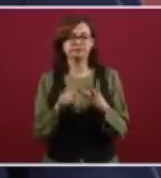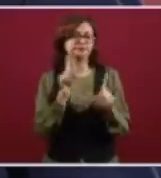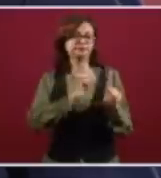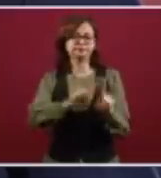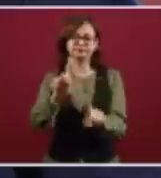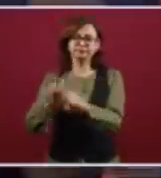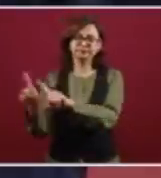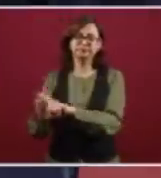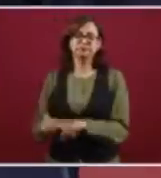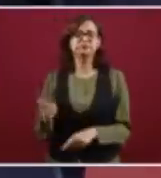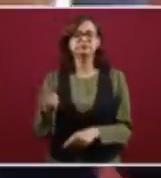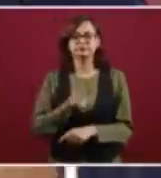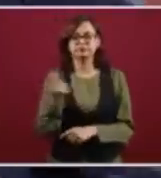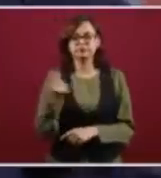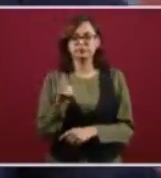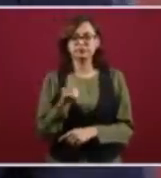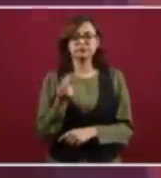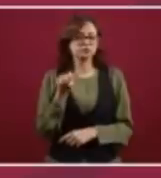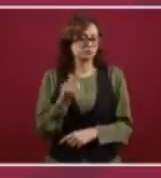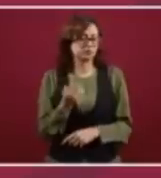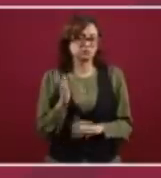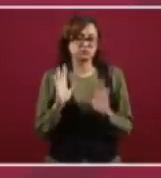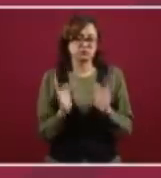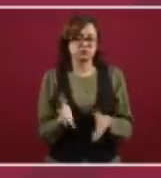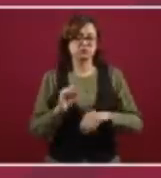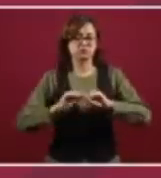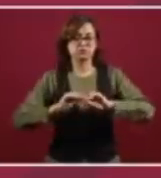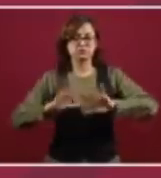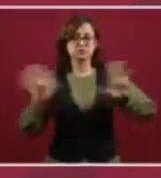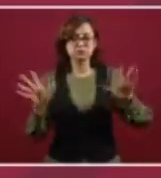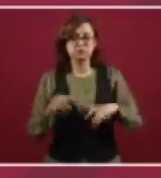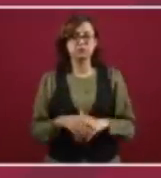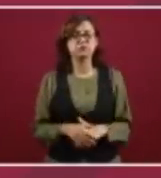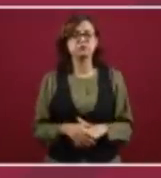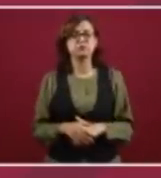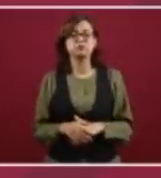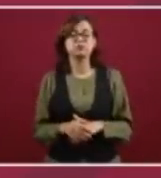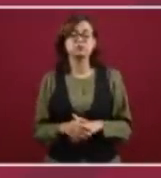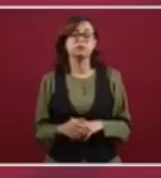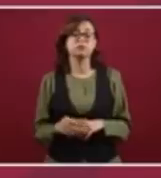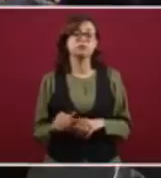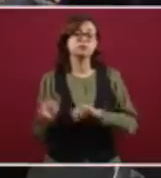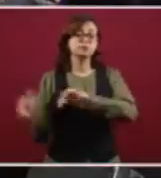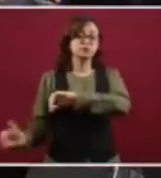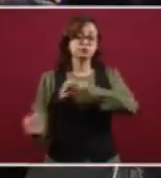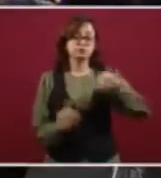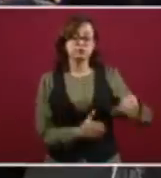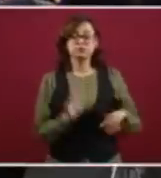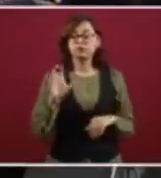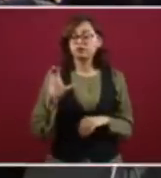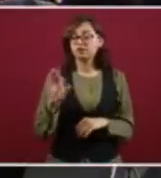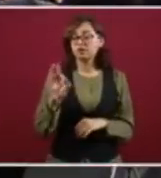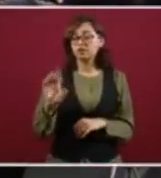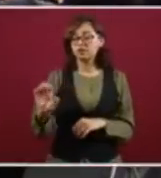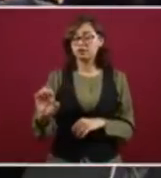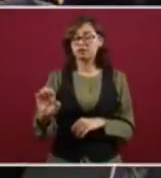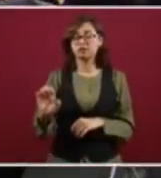nuestro país. Eso está muy claro. En el caso de la Comisión Federal de Electricidad,